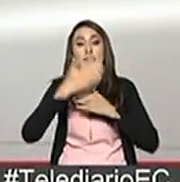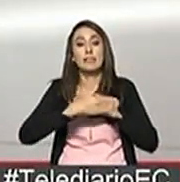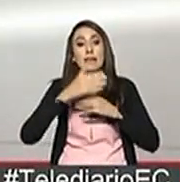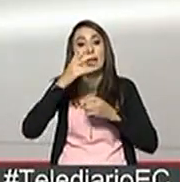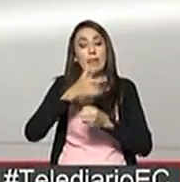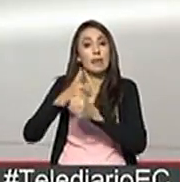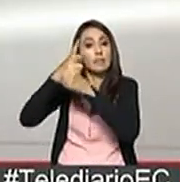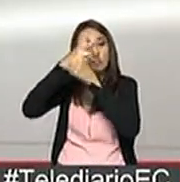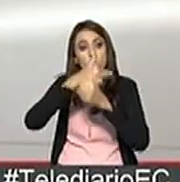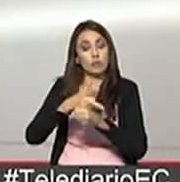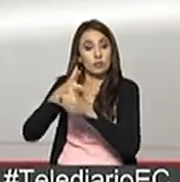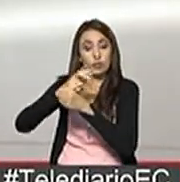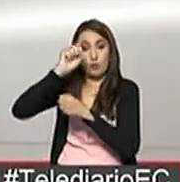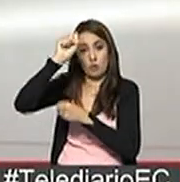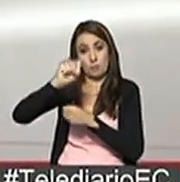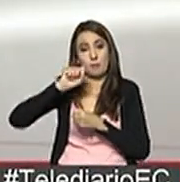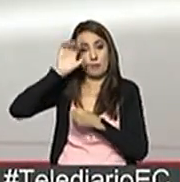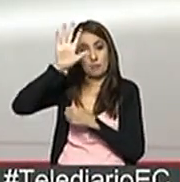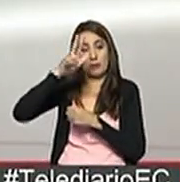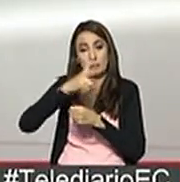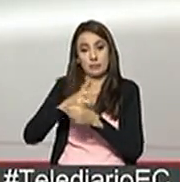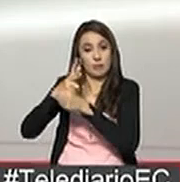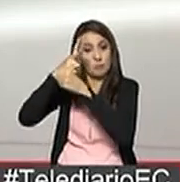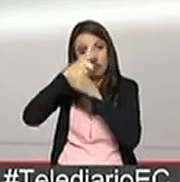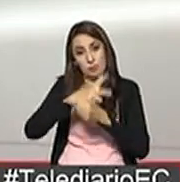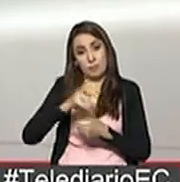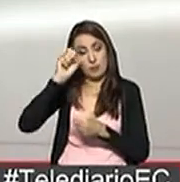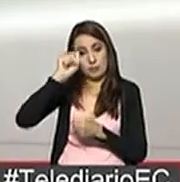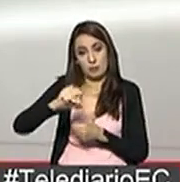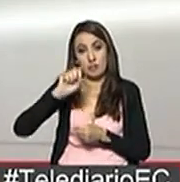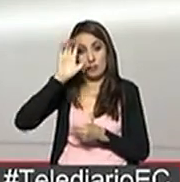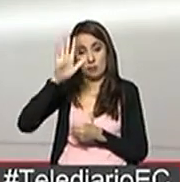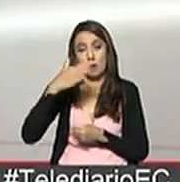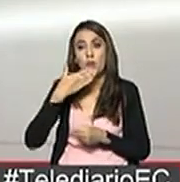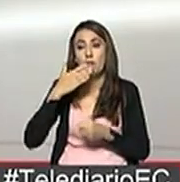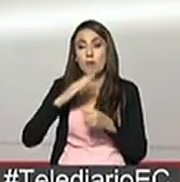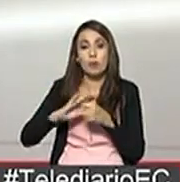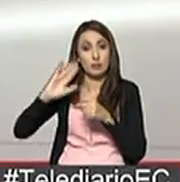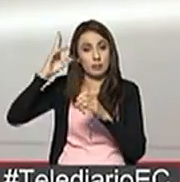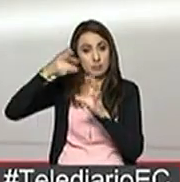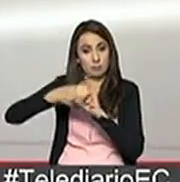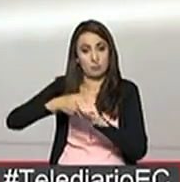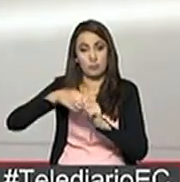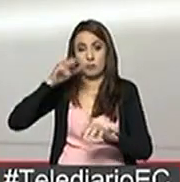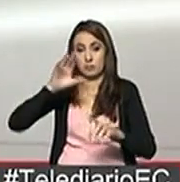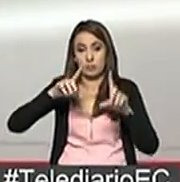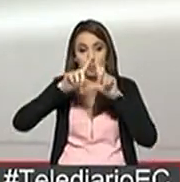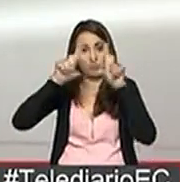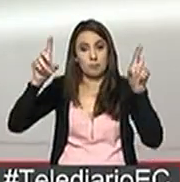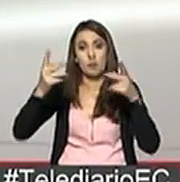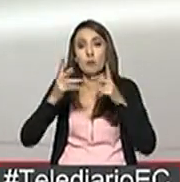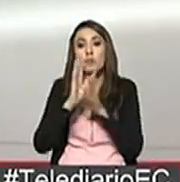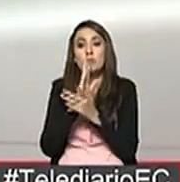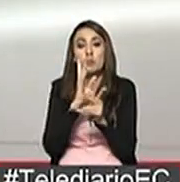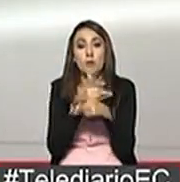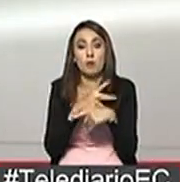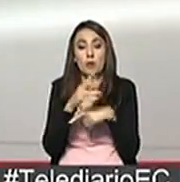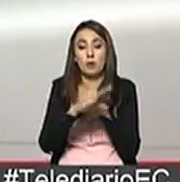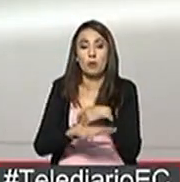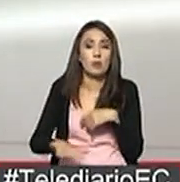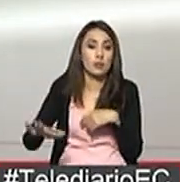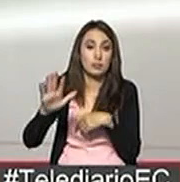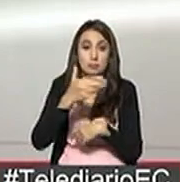que se pudieron captar el día de ayer en este evento en el que participaron productores cerveceros artesanales, el presidente